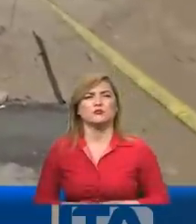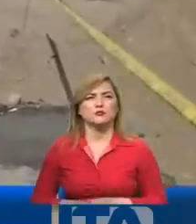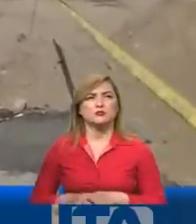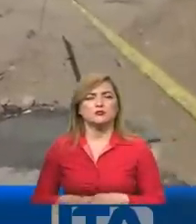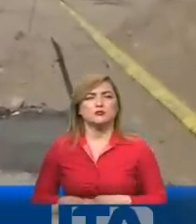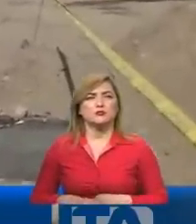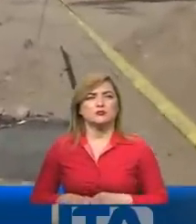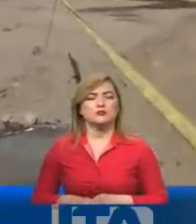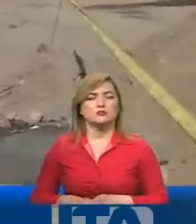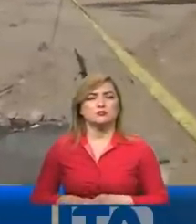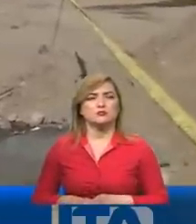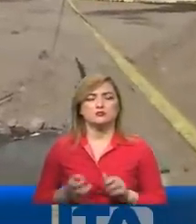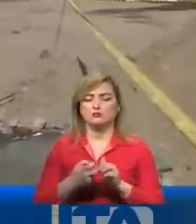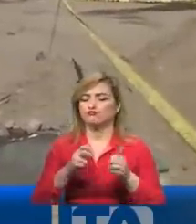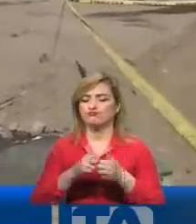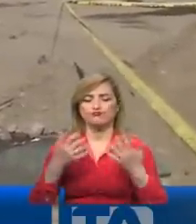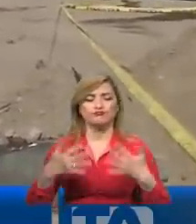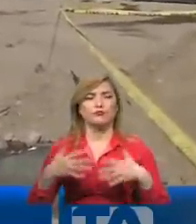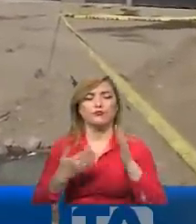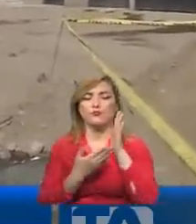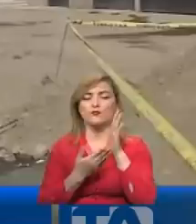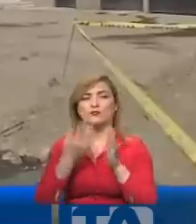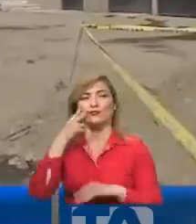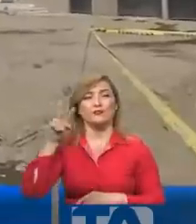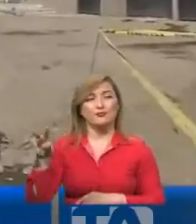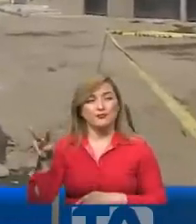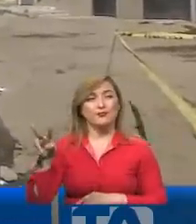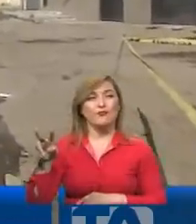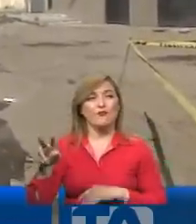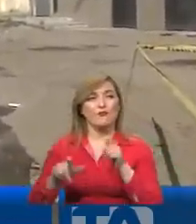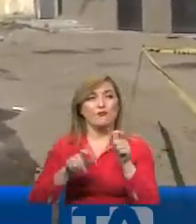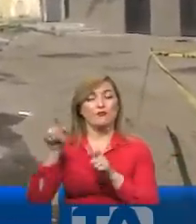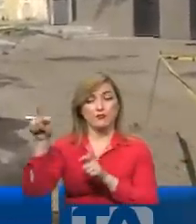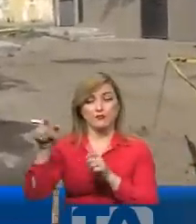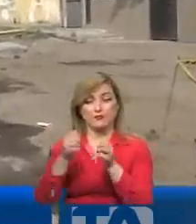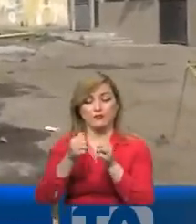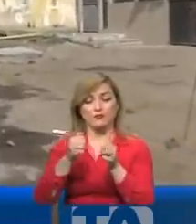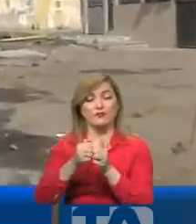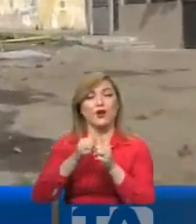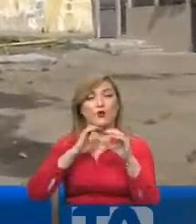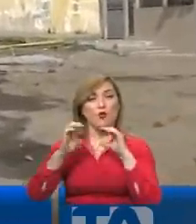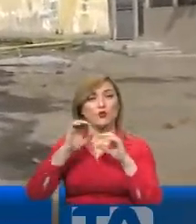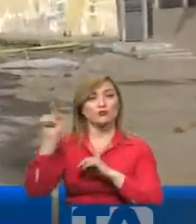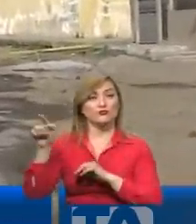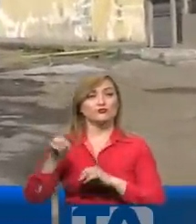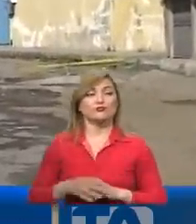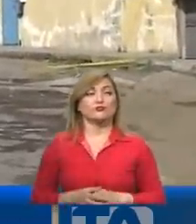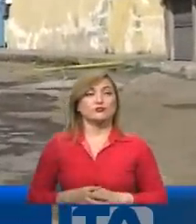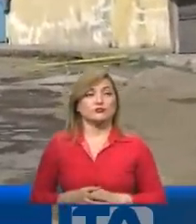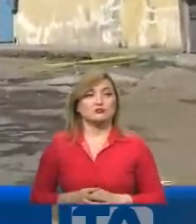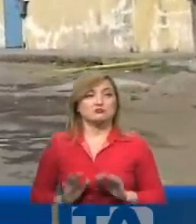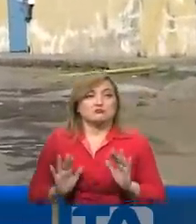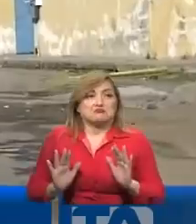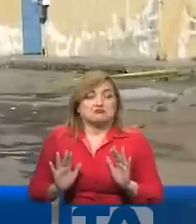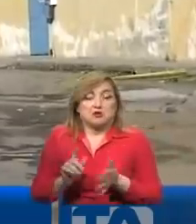este momento problemas súper graves, como por ejemplo ustedes ven, se ha hablado con la gente que está ahora con las maquinarias de aquí y han dicho, nosotros no tenemos nada que